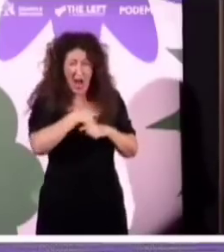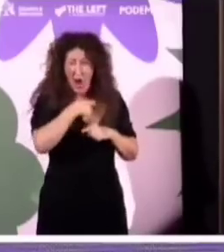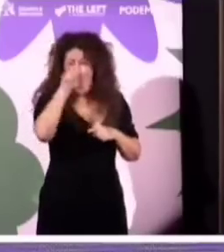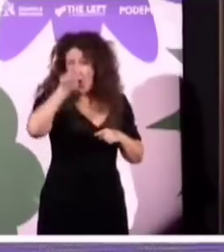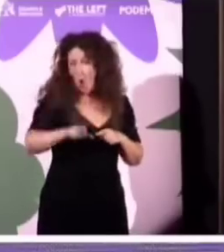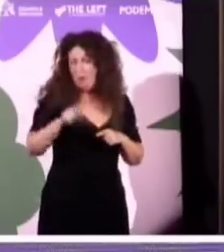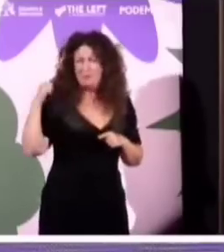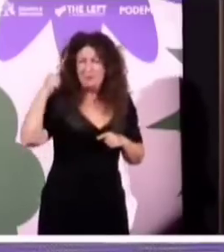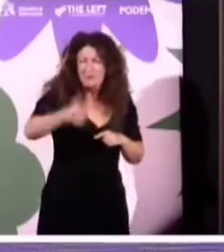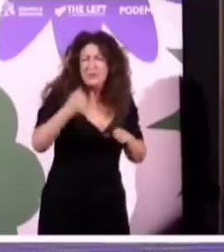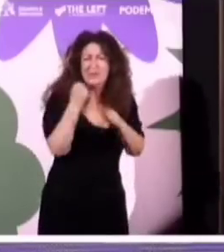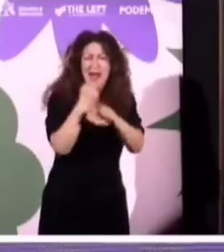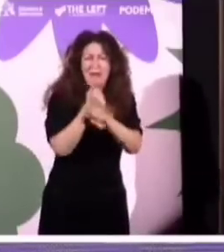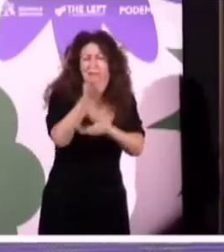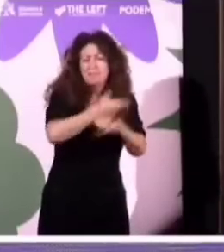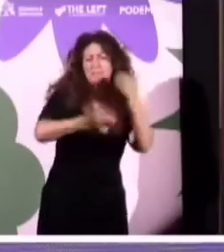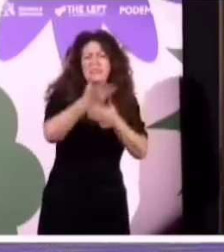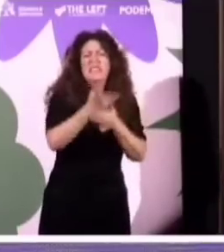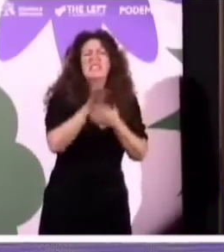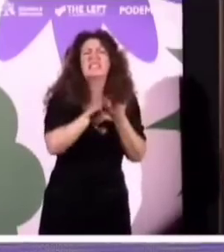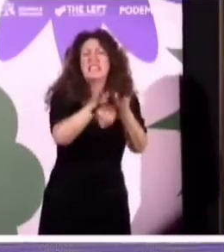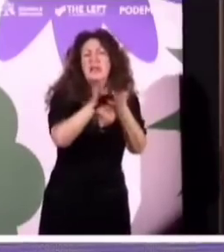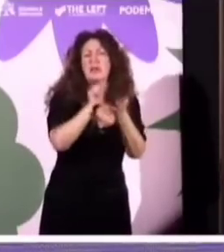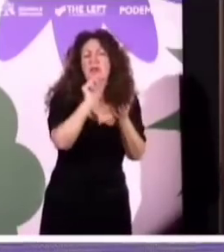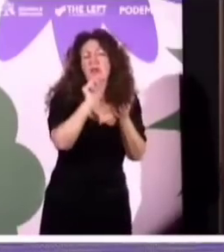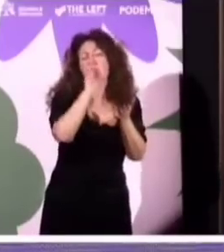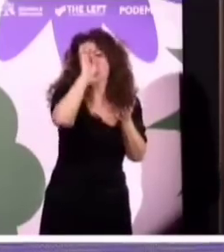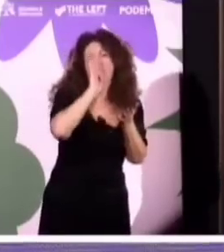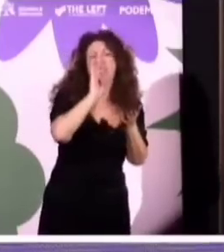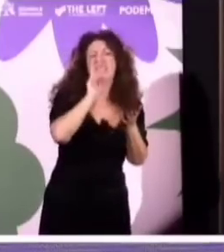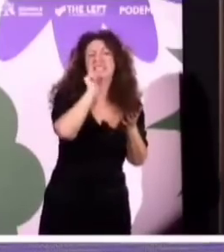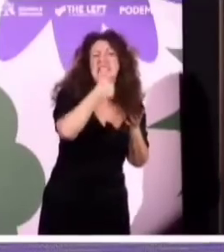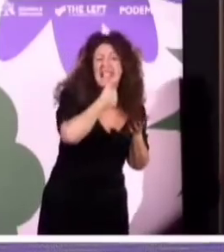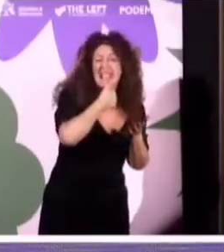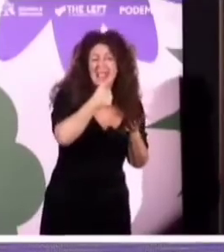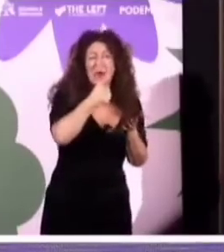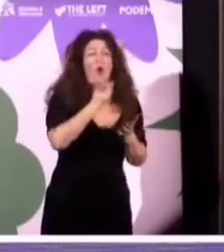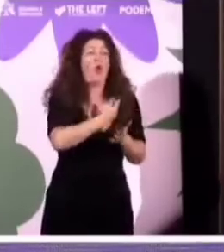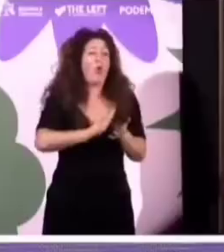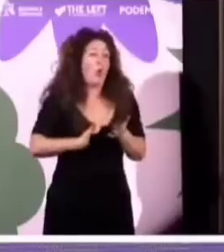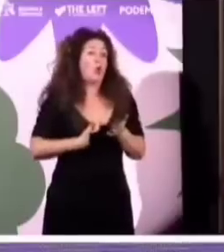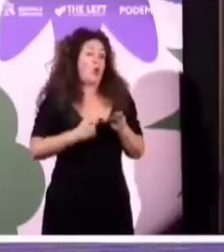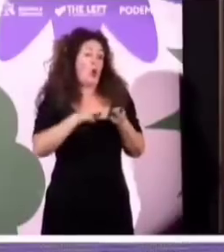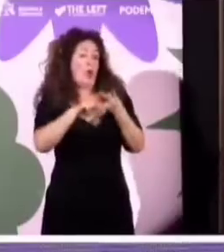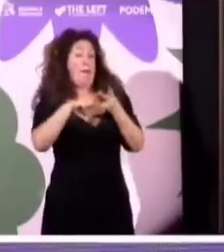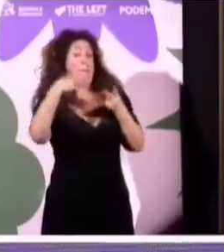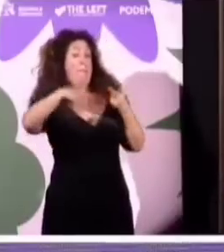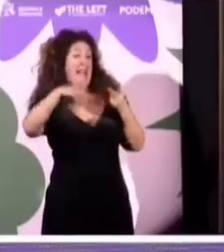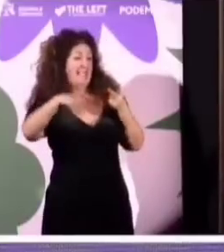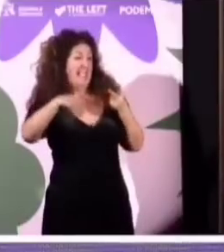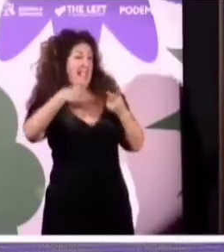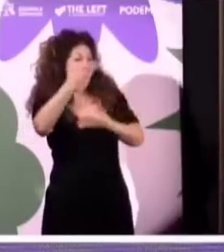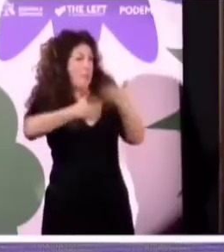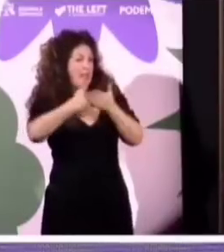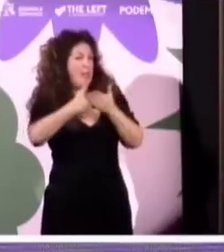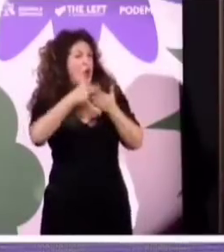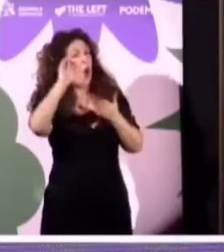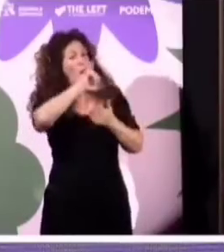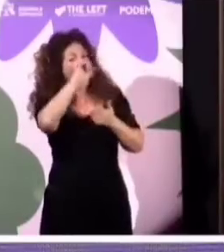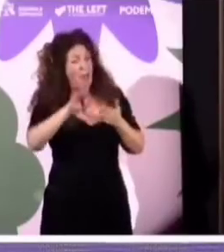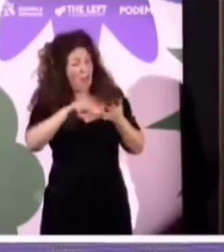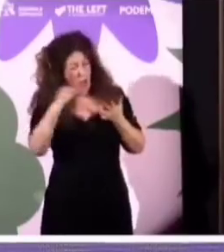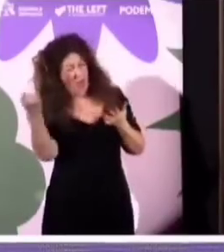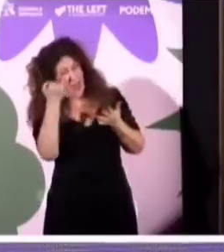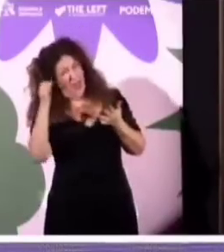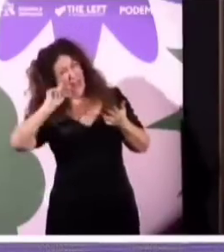los servicios secretos en nuestro país, el dueño del periódico, el presidente del periódico La Razón y directivo de A3 Media y